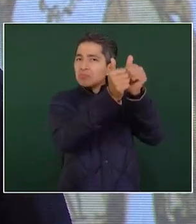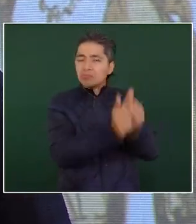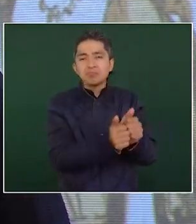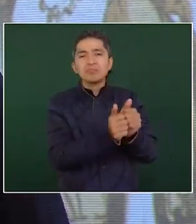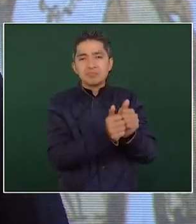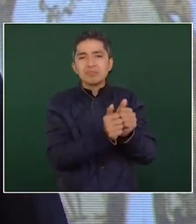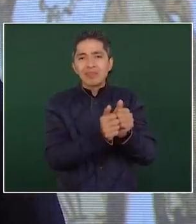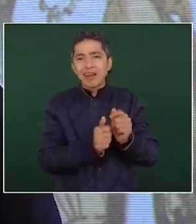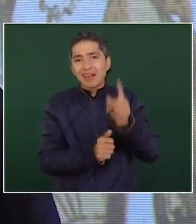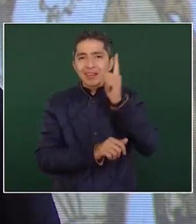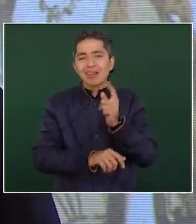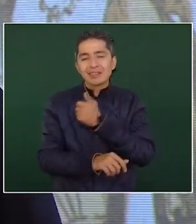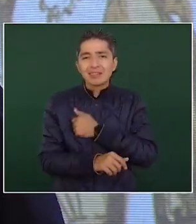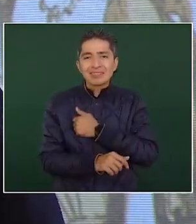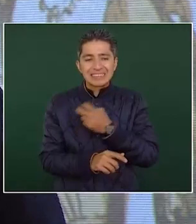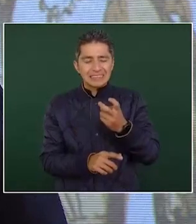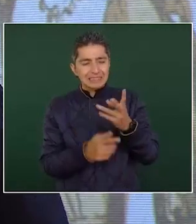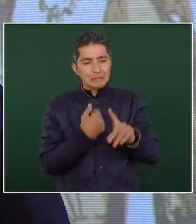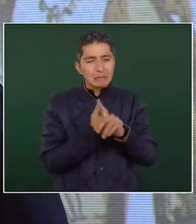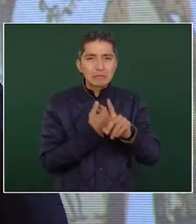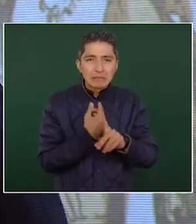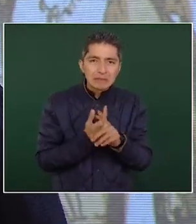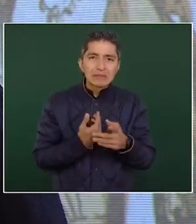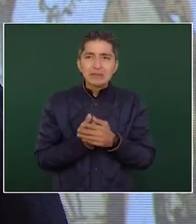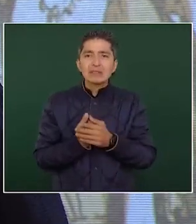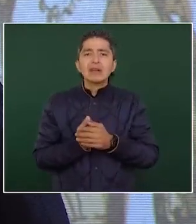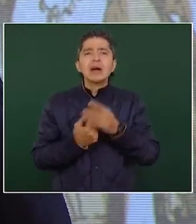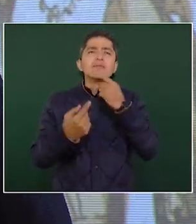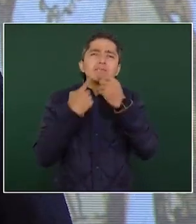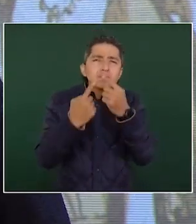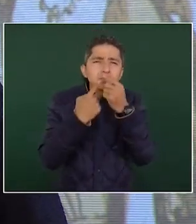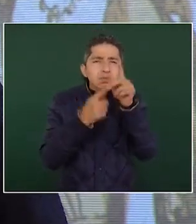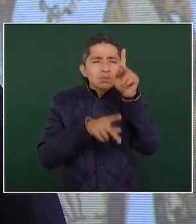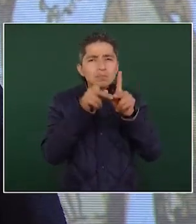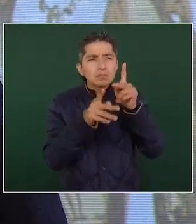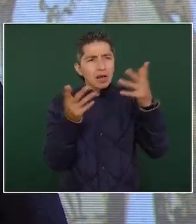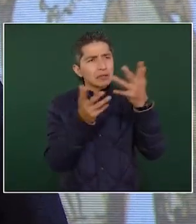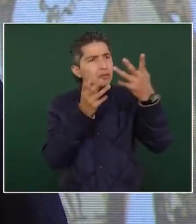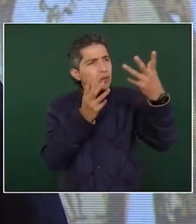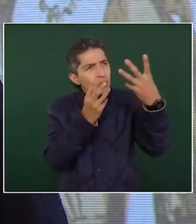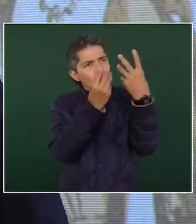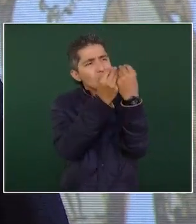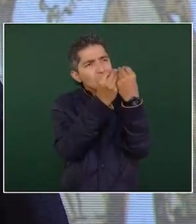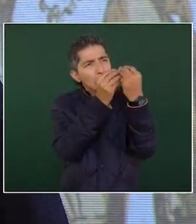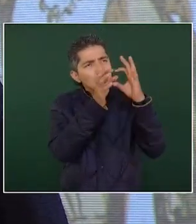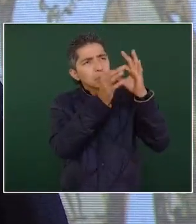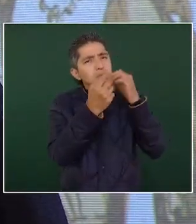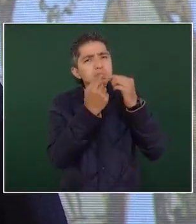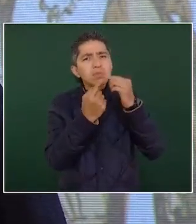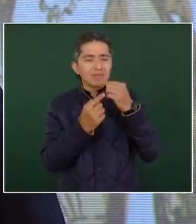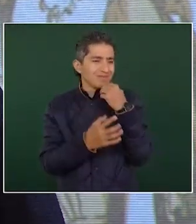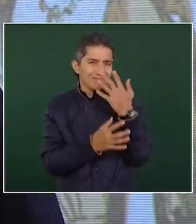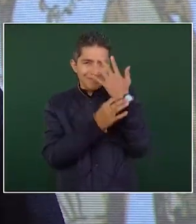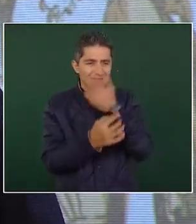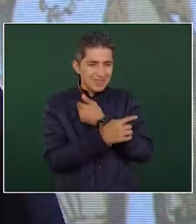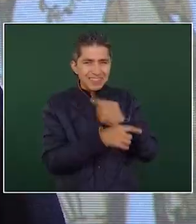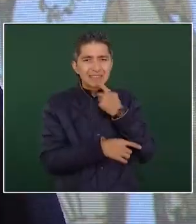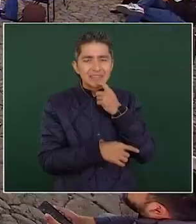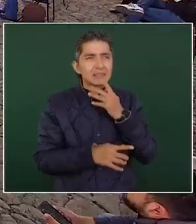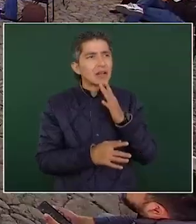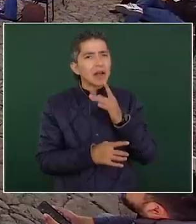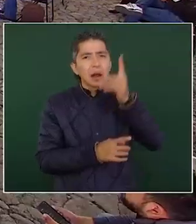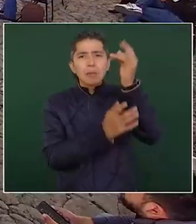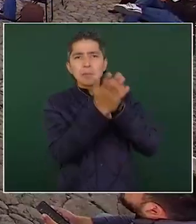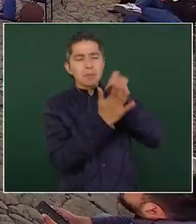el detonante. Lo que habíamos conversado es que lo hiciéramos conjuntamente, y por eso el presidente bien dice, fue una medida